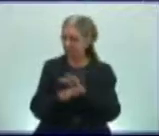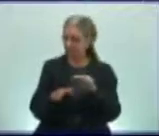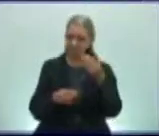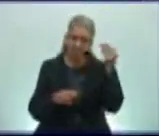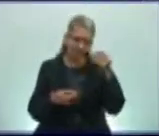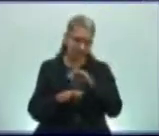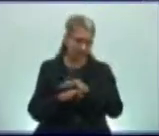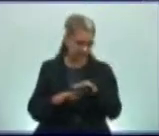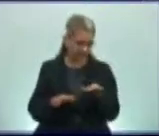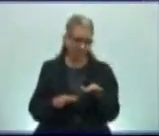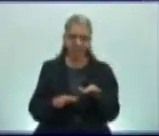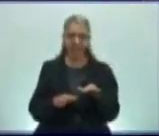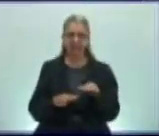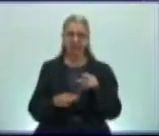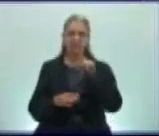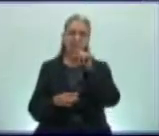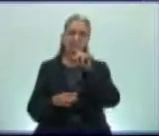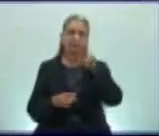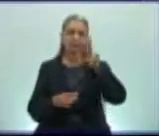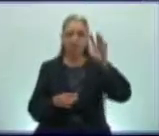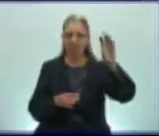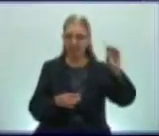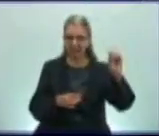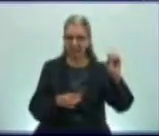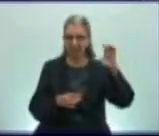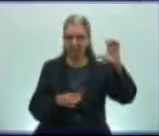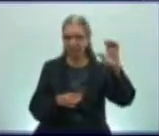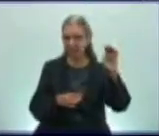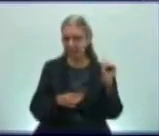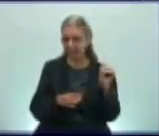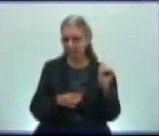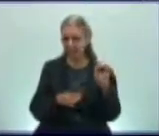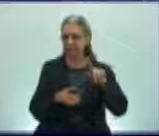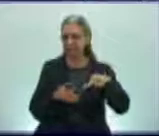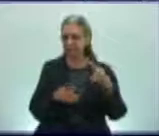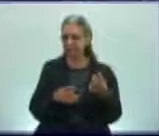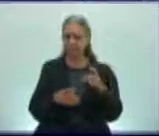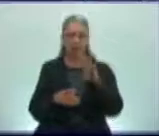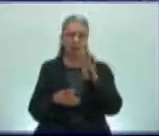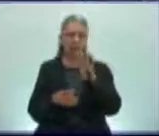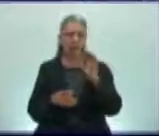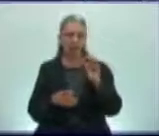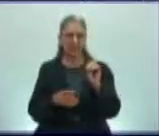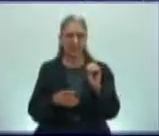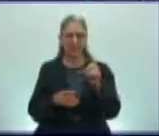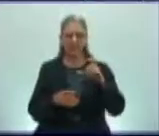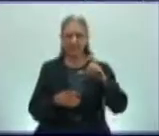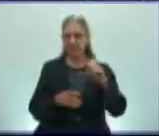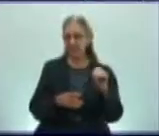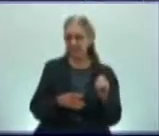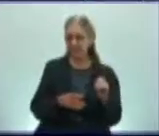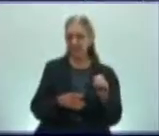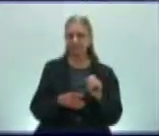conocidos, pero utilizamos la expresión que relaciona la longitud con el diámetro, o sea, longitud igual a